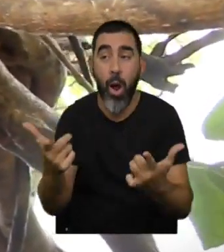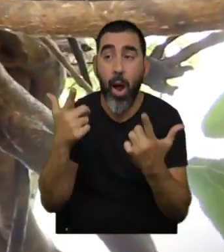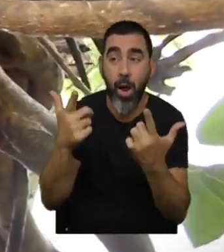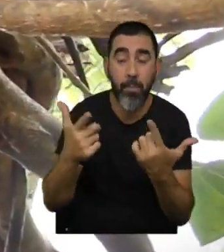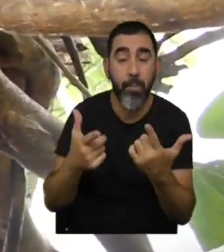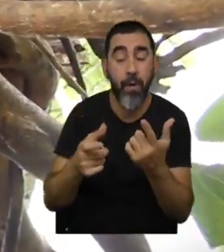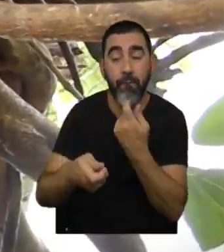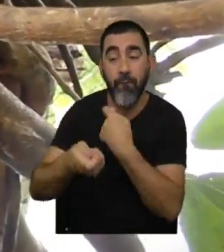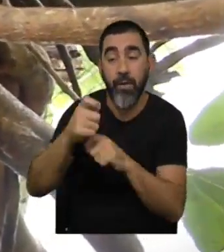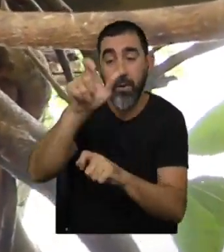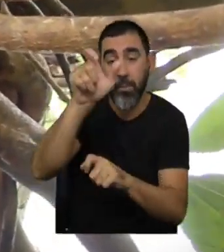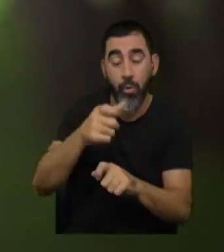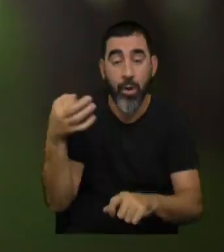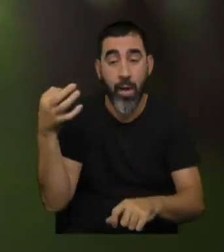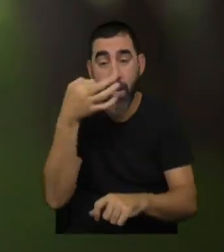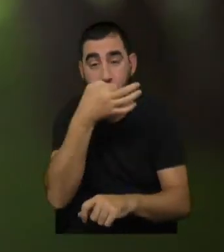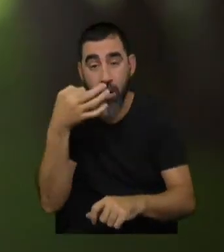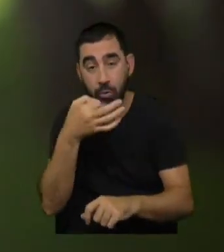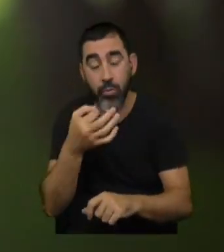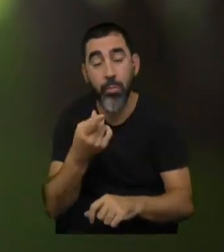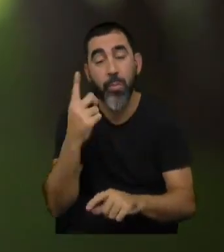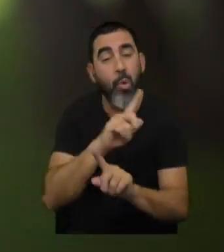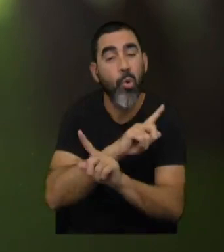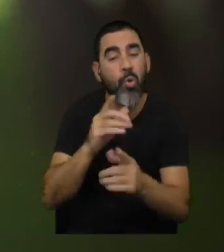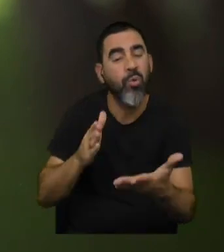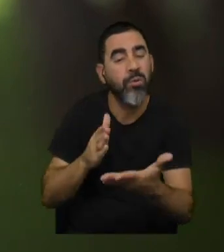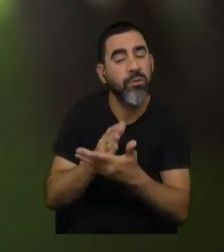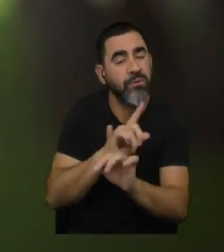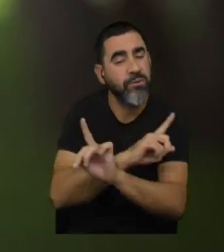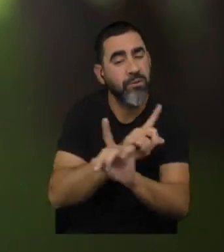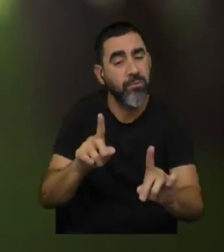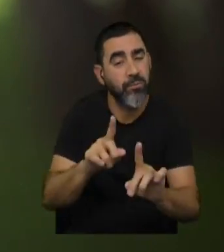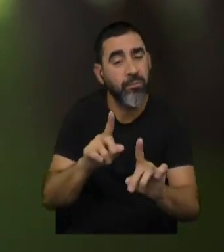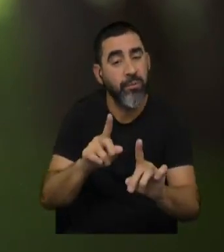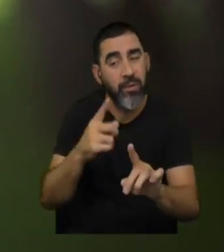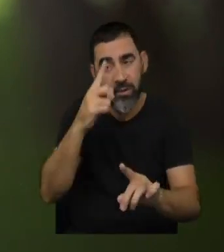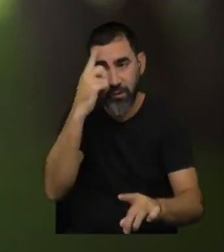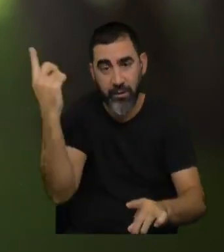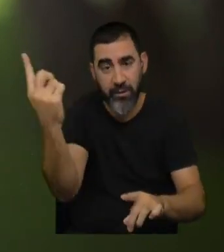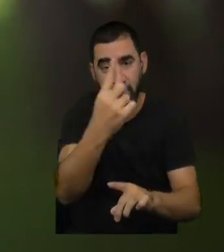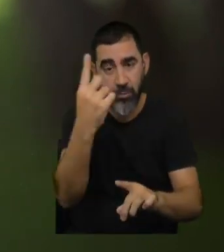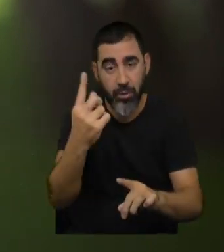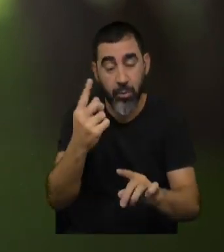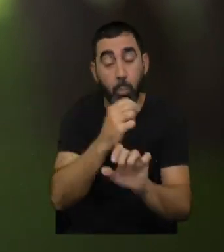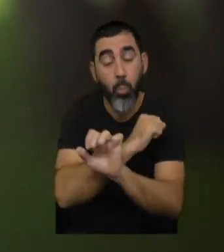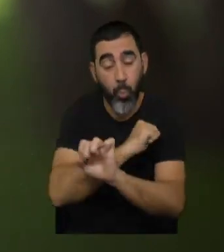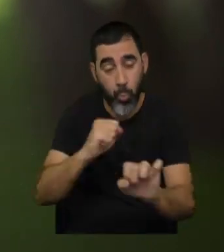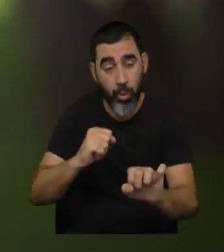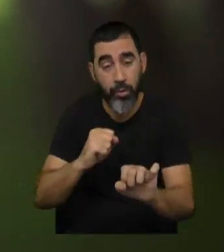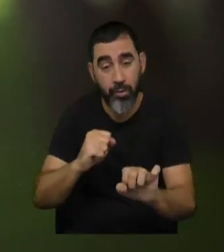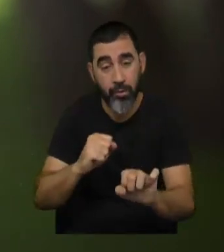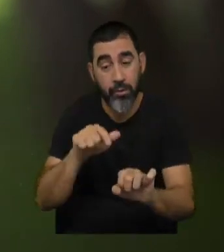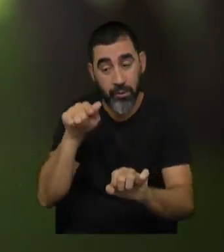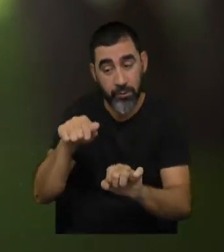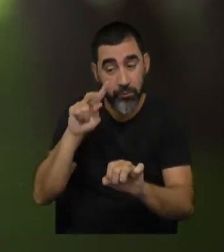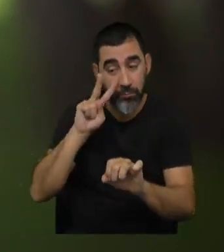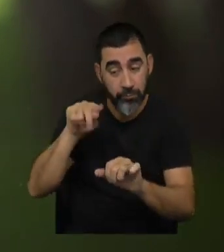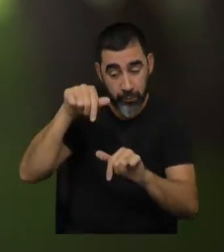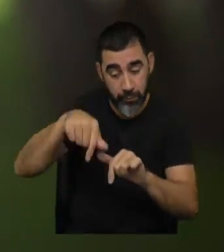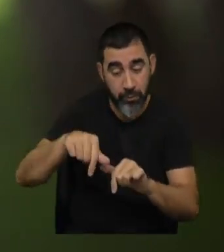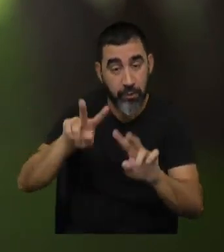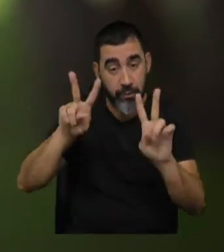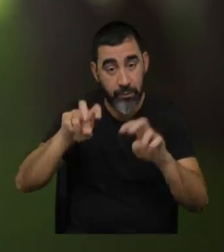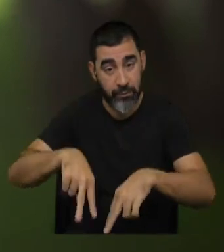trata de personas, el narcotráfico, pero no siempre el tráfico ocurre a nivel internacional. Puede haber, y que es un poco lo que nosotros estamos viendo en este